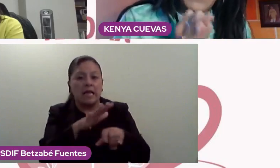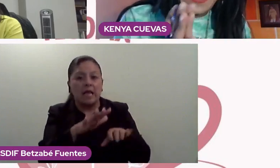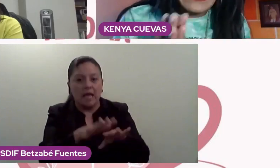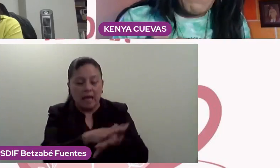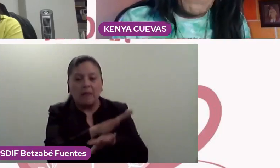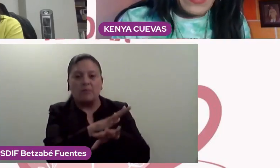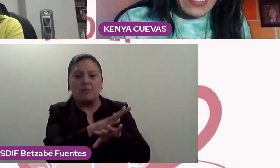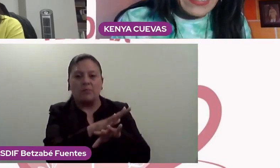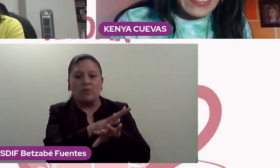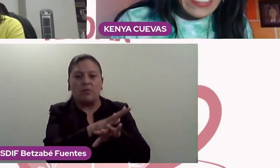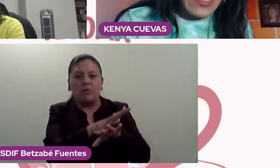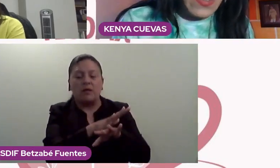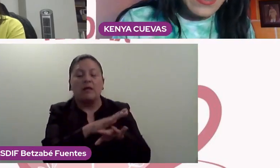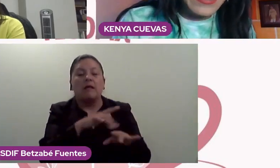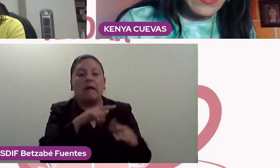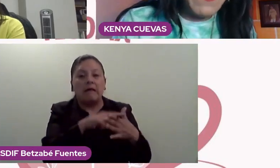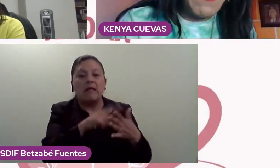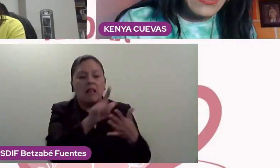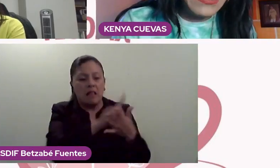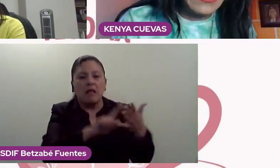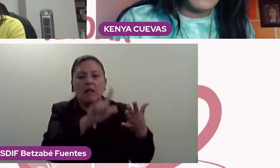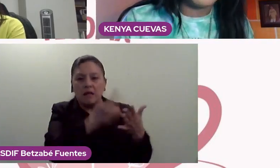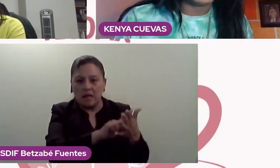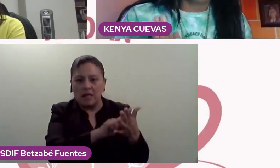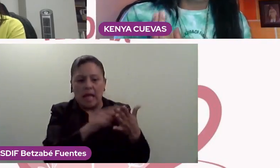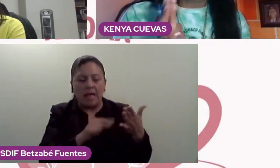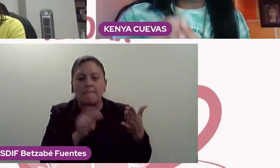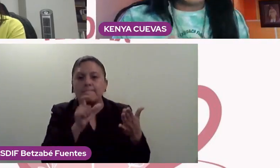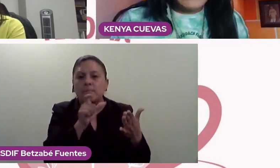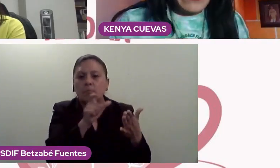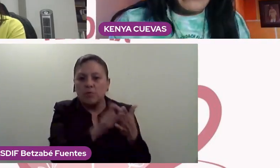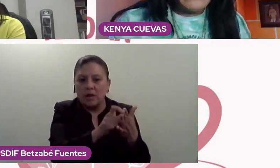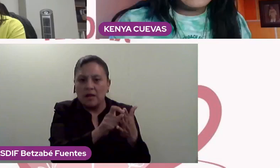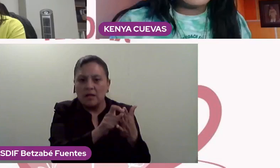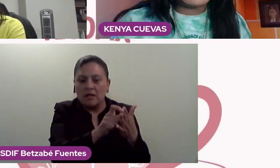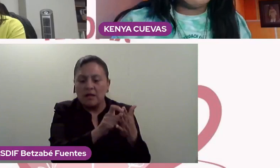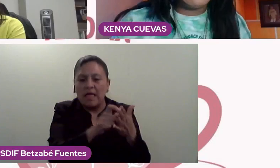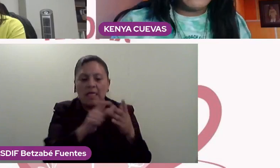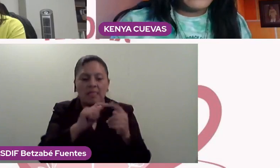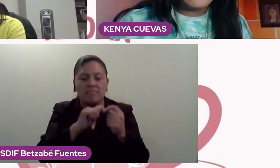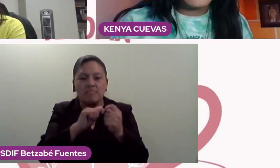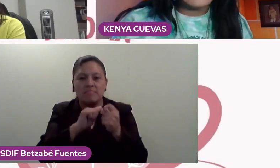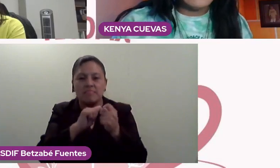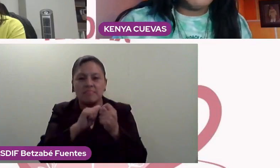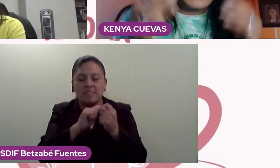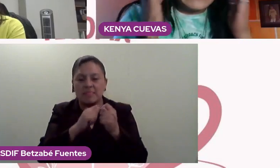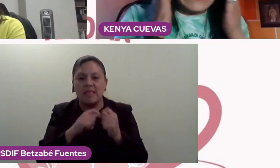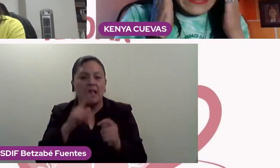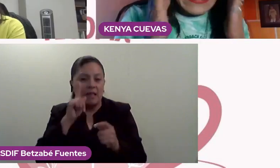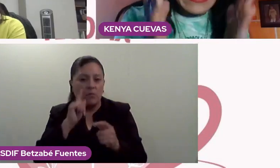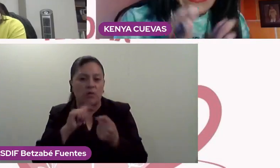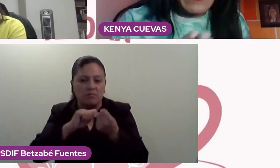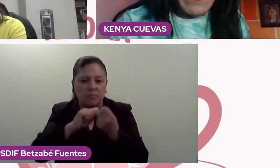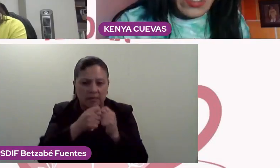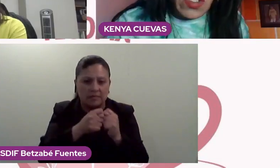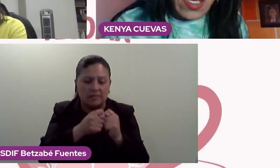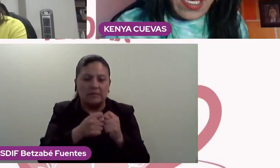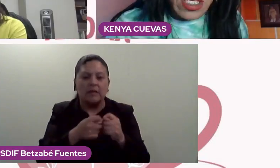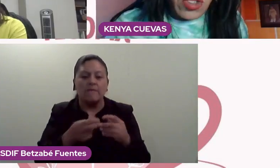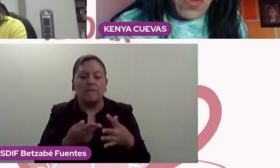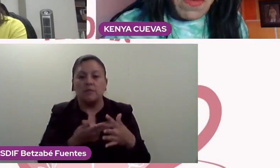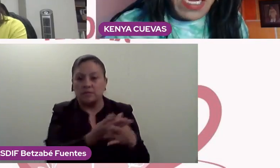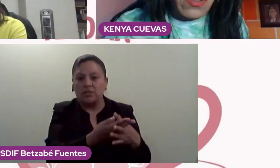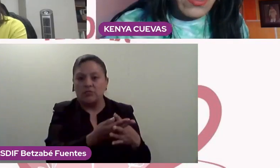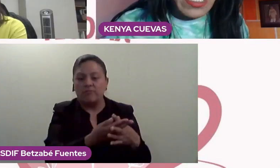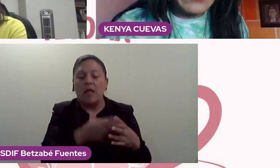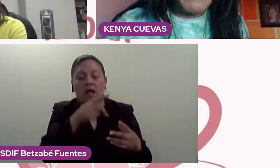para poder tipificar el delito de transfeminicidio. Y con ello se trabajó con el presidente de la Comisión de